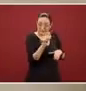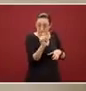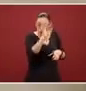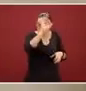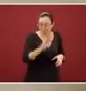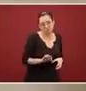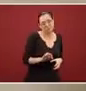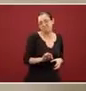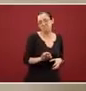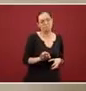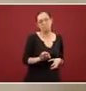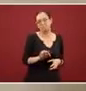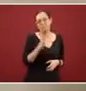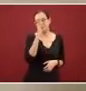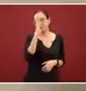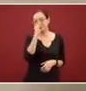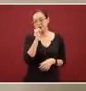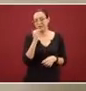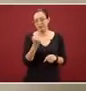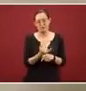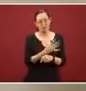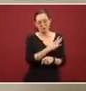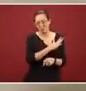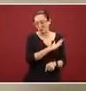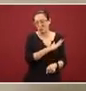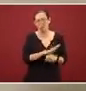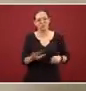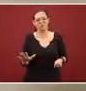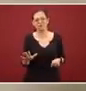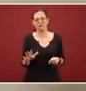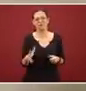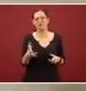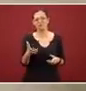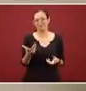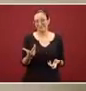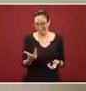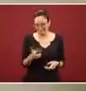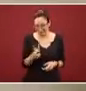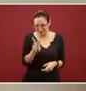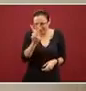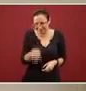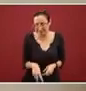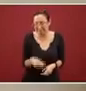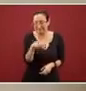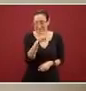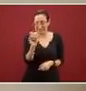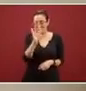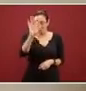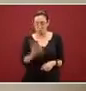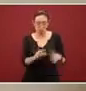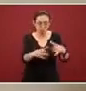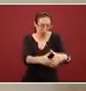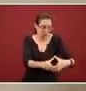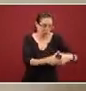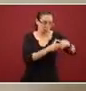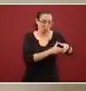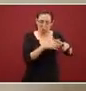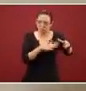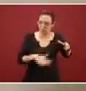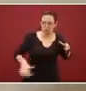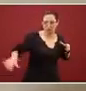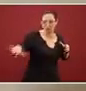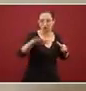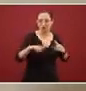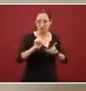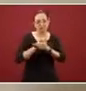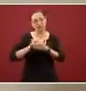epidemia. Sería poco creíble pensar que uno puede contener en forma absoluta la epidemia, y